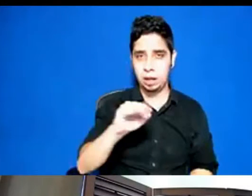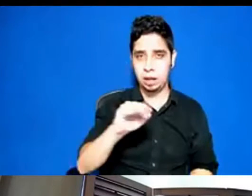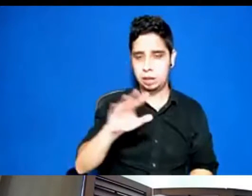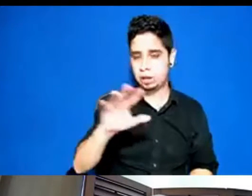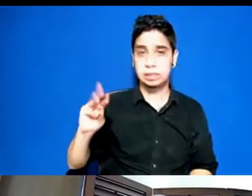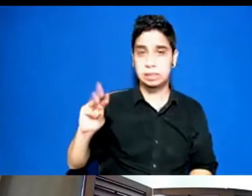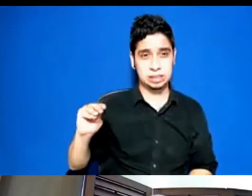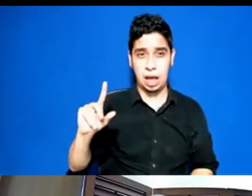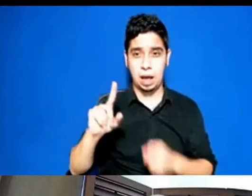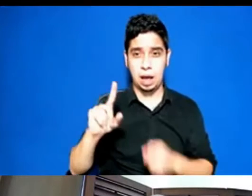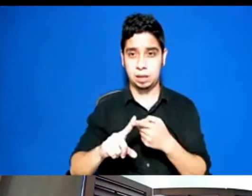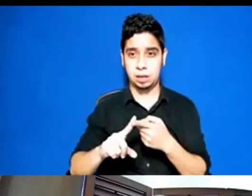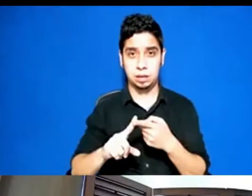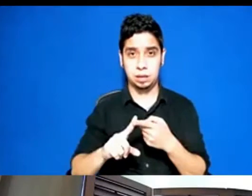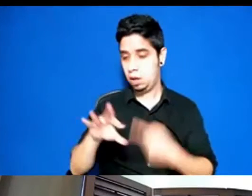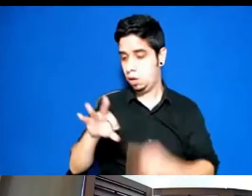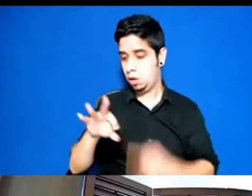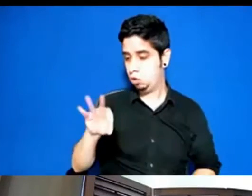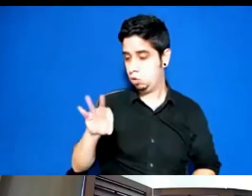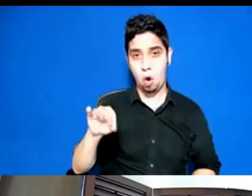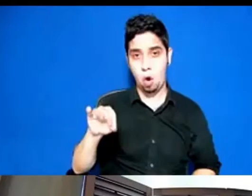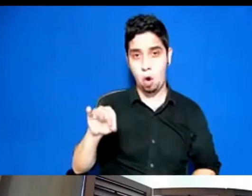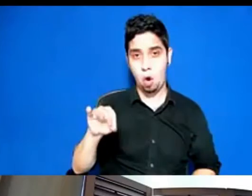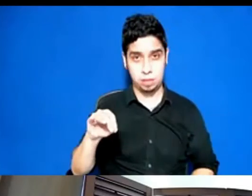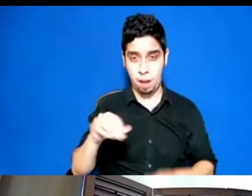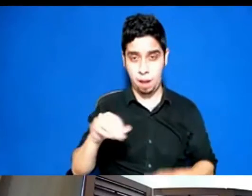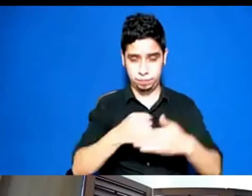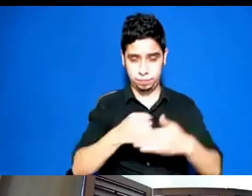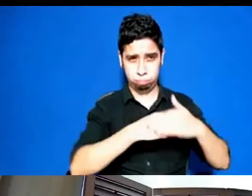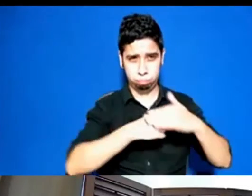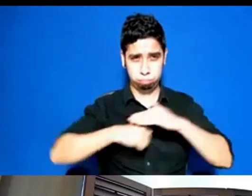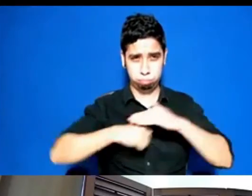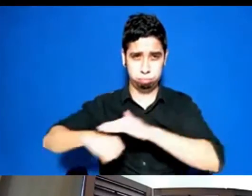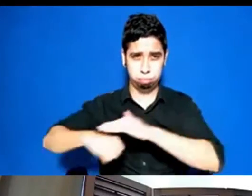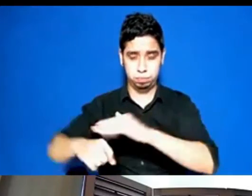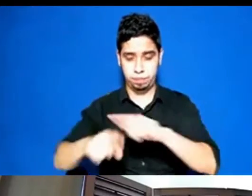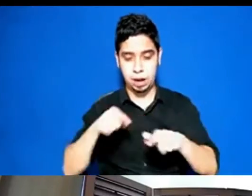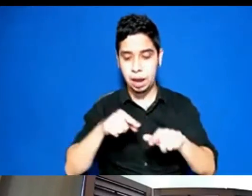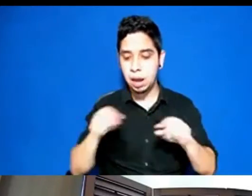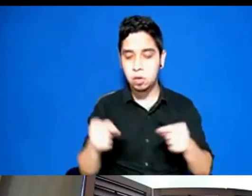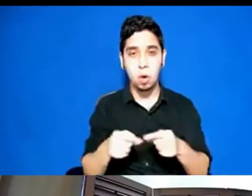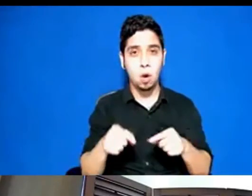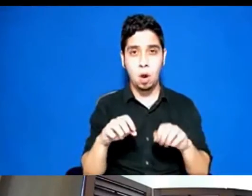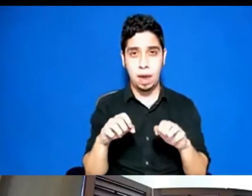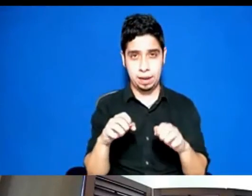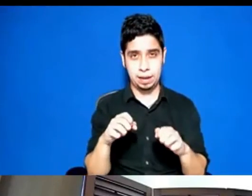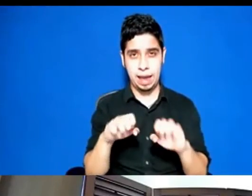hasta a veces hasta 90 huevos eclosionen para en equipo y por